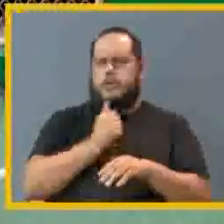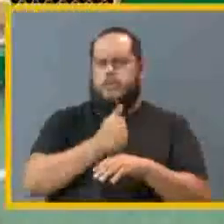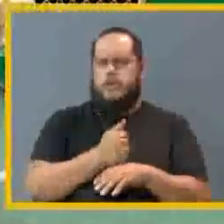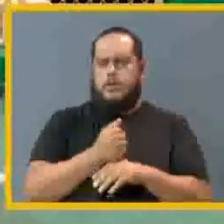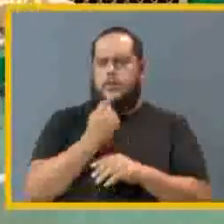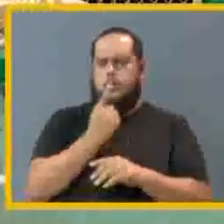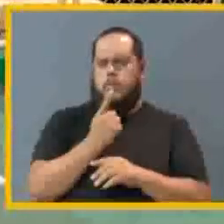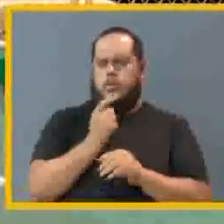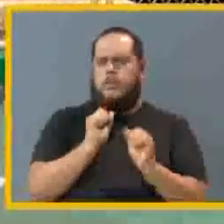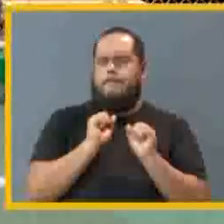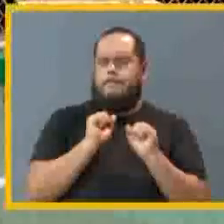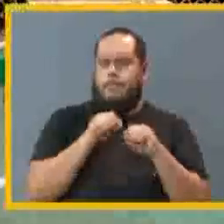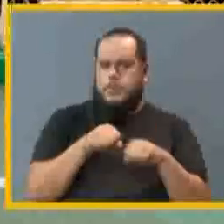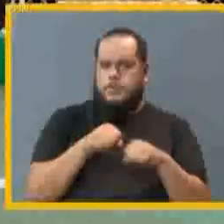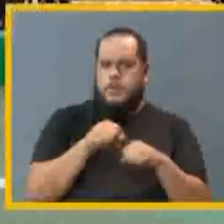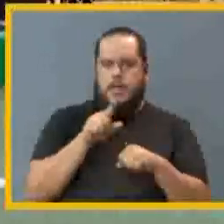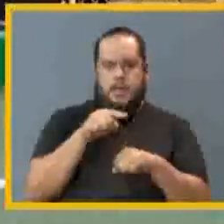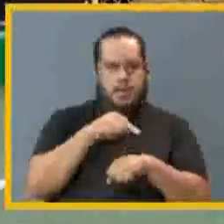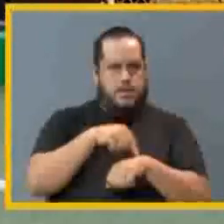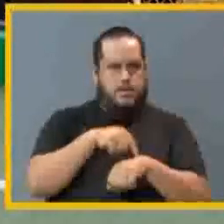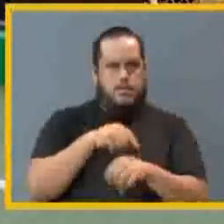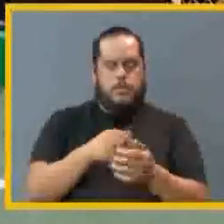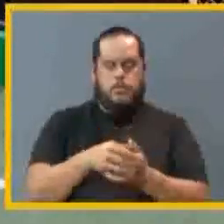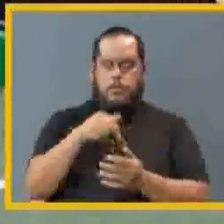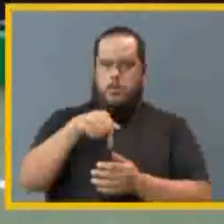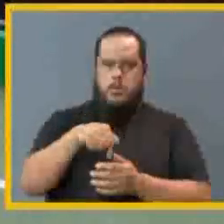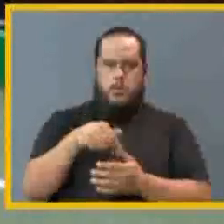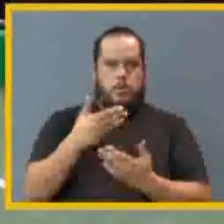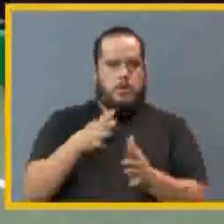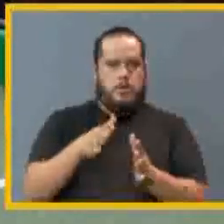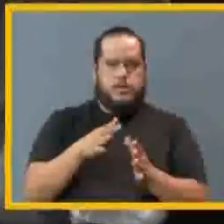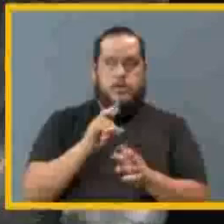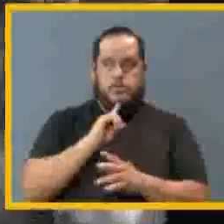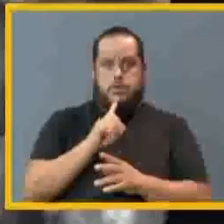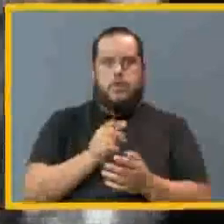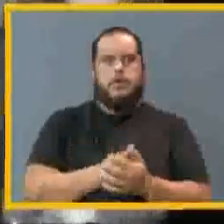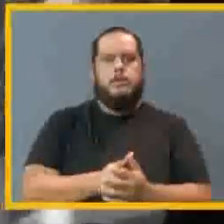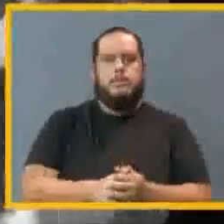como una posibilidad en ese momento, hoy es una realidad.